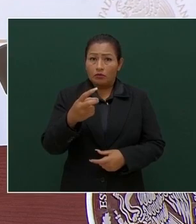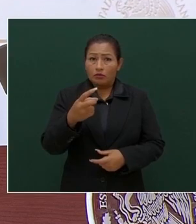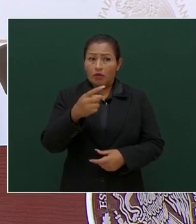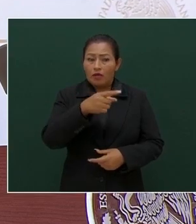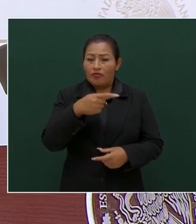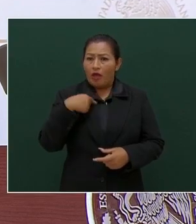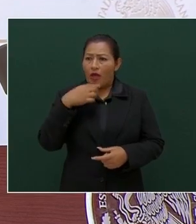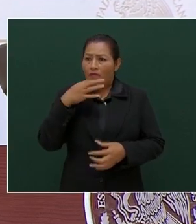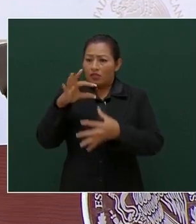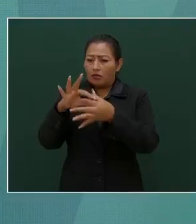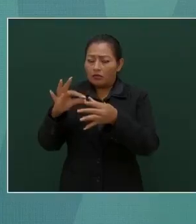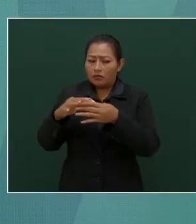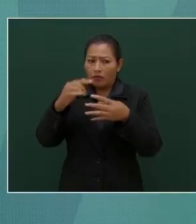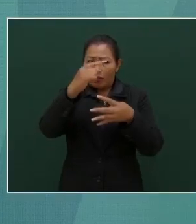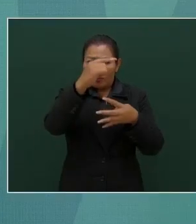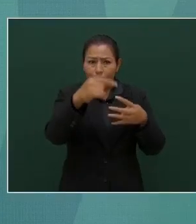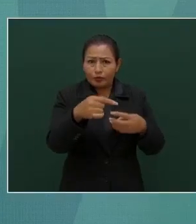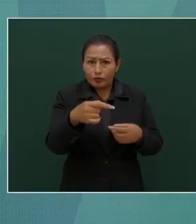falso,